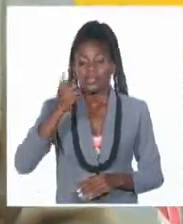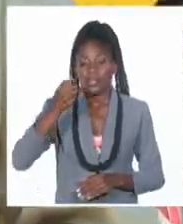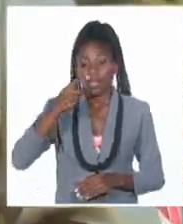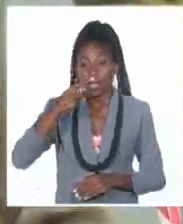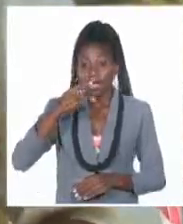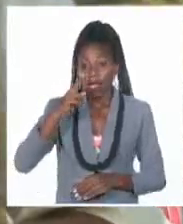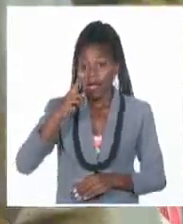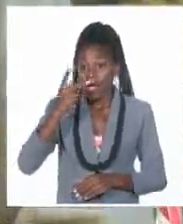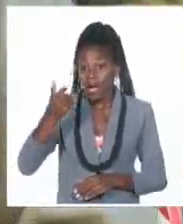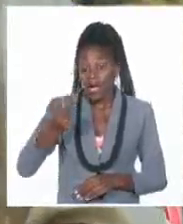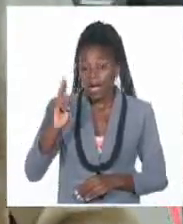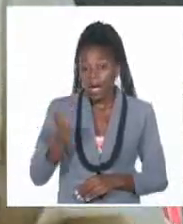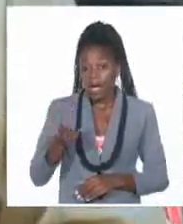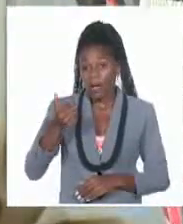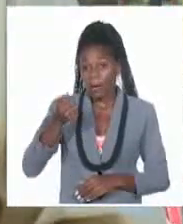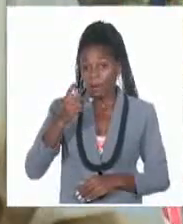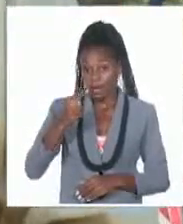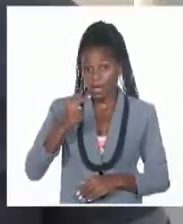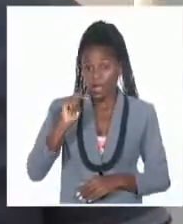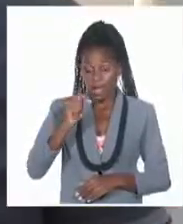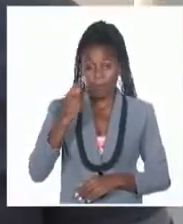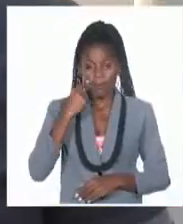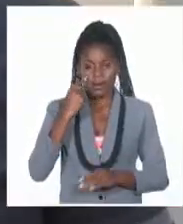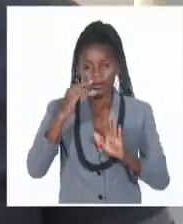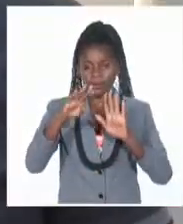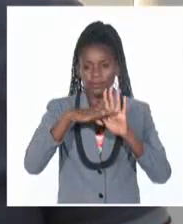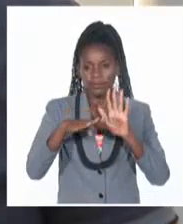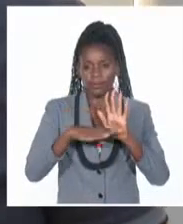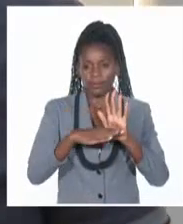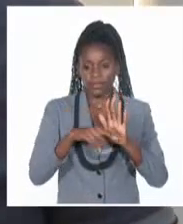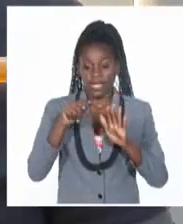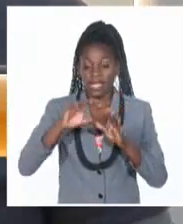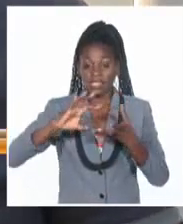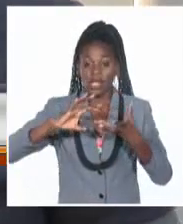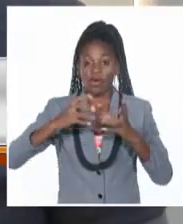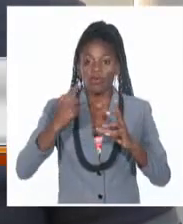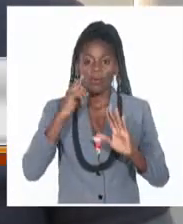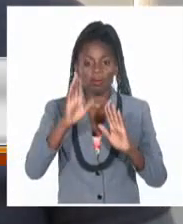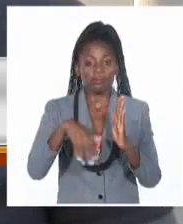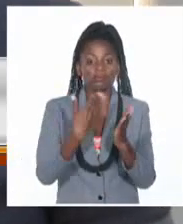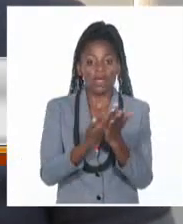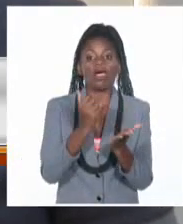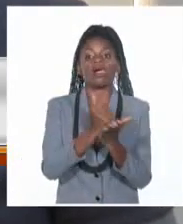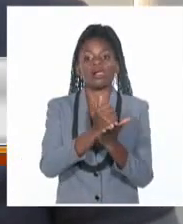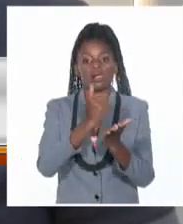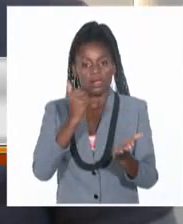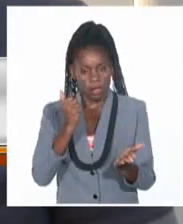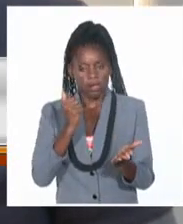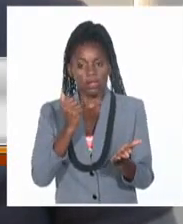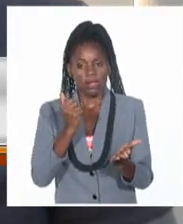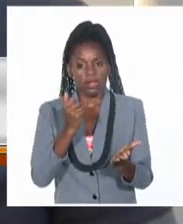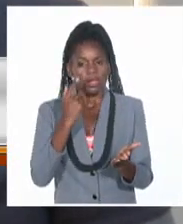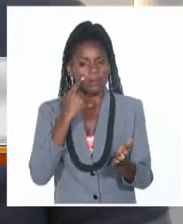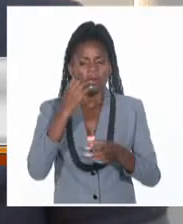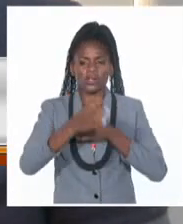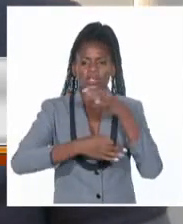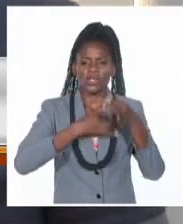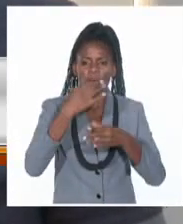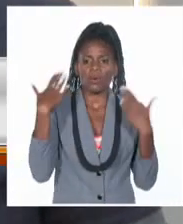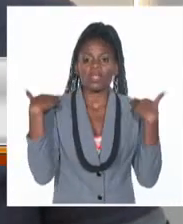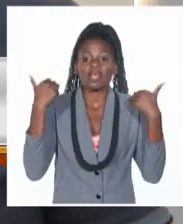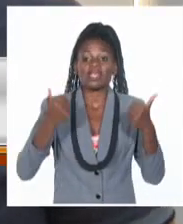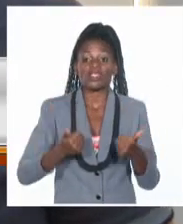esta experiencia, de esta medida. Estrategia que fue presentada, aprobada y que sigue indicaciones expresas, por supuesto, la dirección del